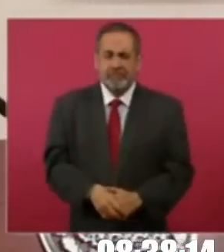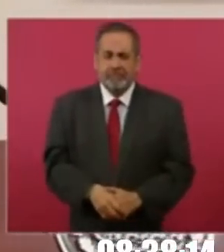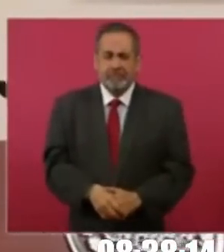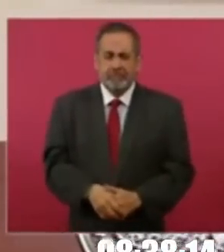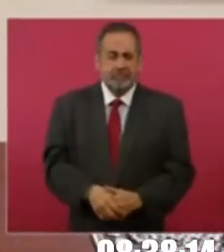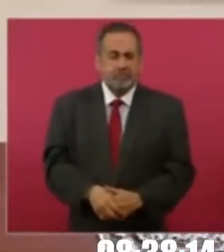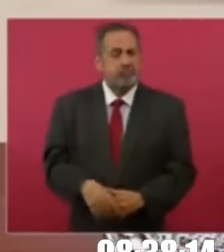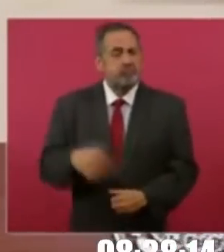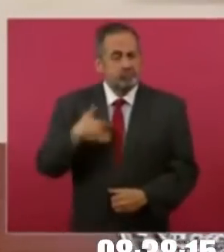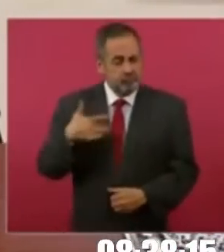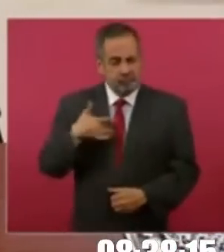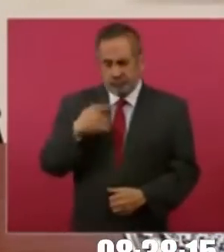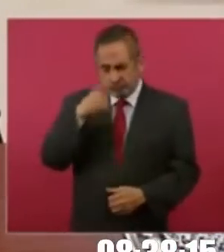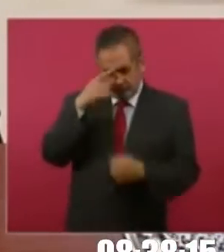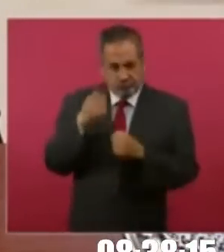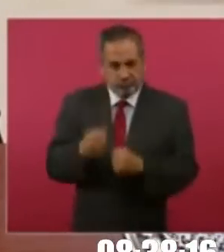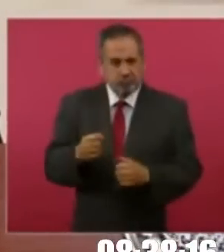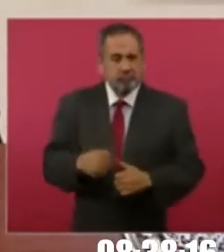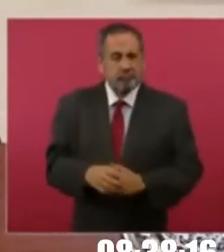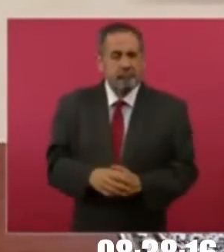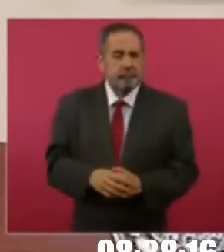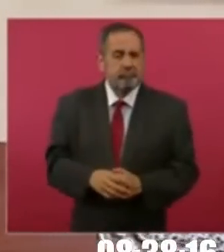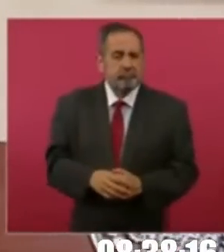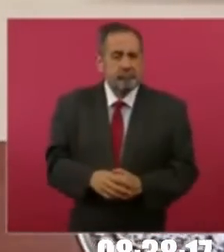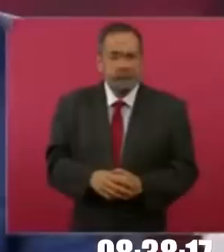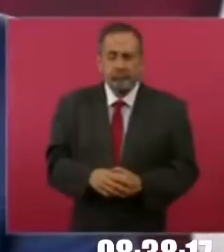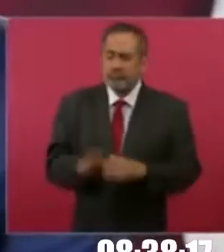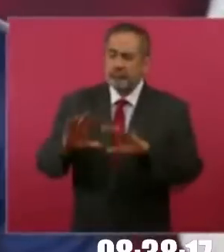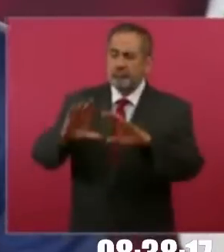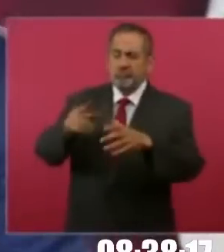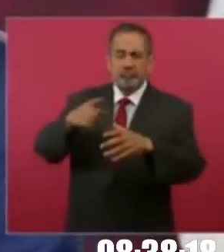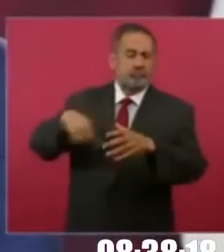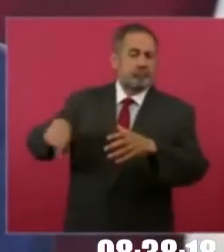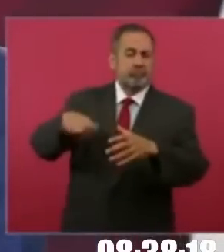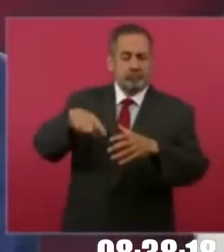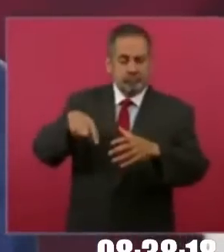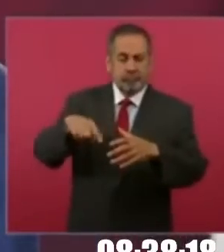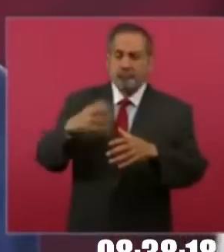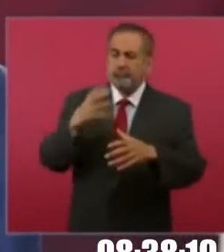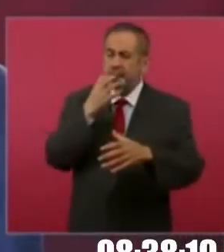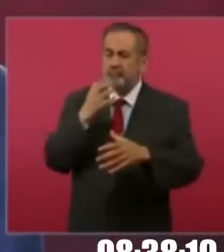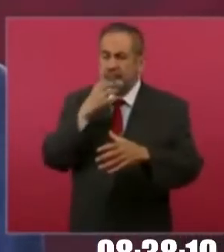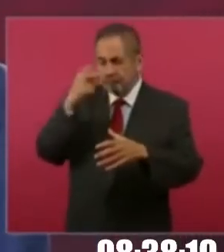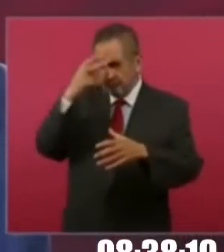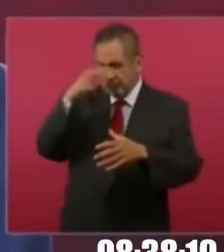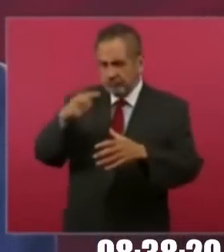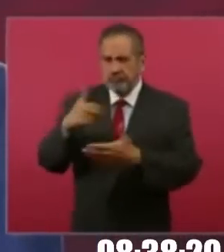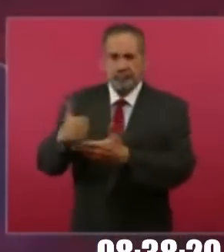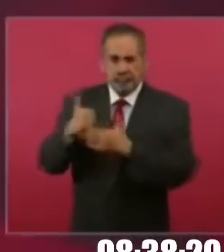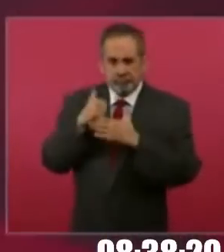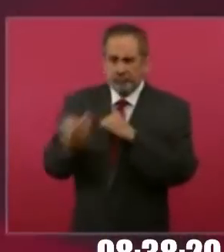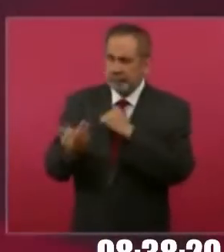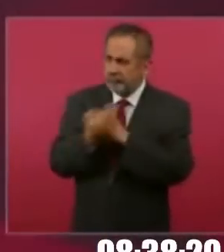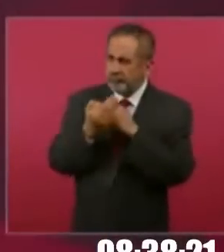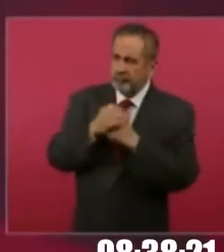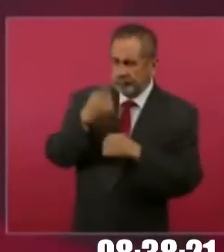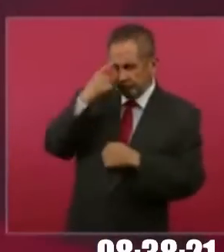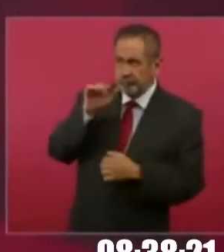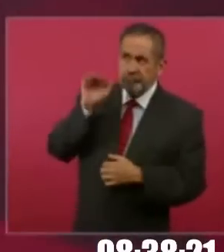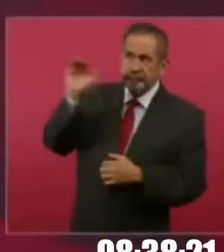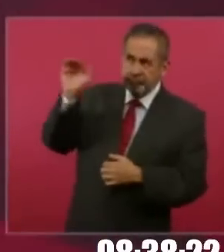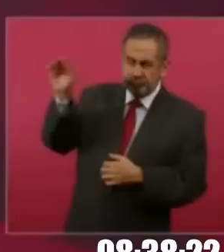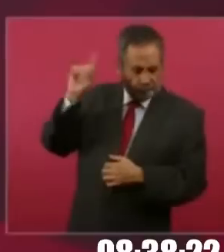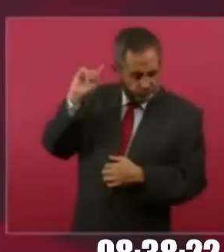Estoy seguro que la comunidad judía en México nos va a ayudar también